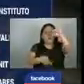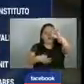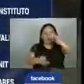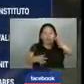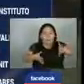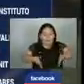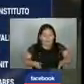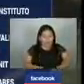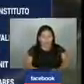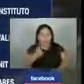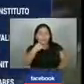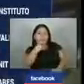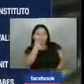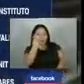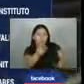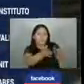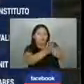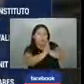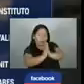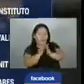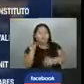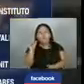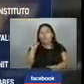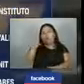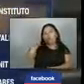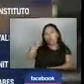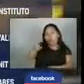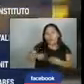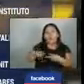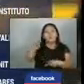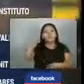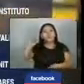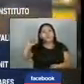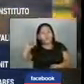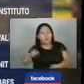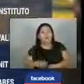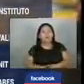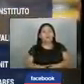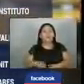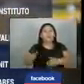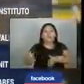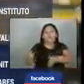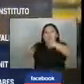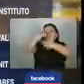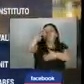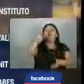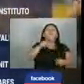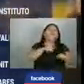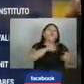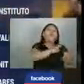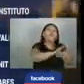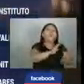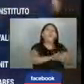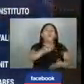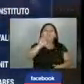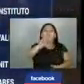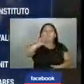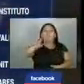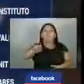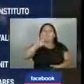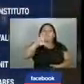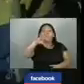nacimiento del solicitante, así como el DUI y el NID. Por fallecimiento, la institución otorga un pago de hasta $2